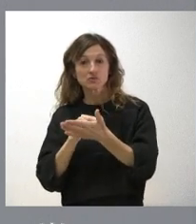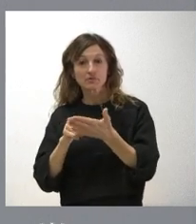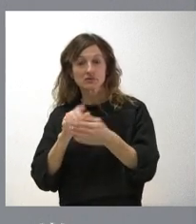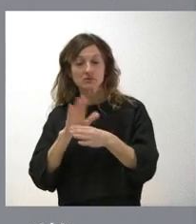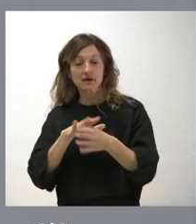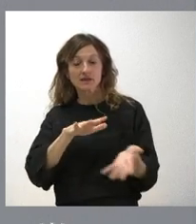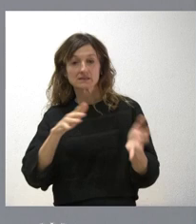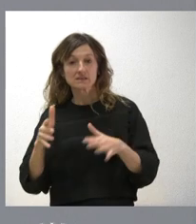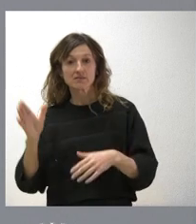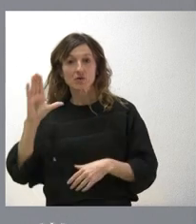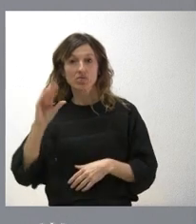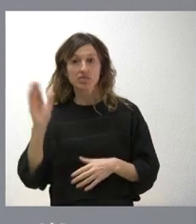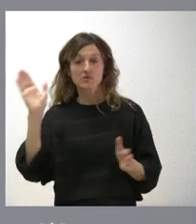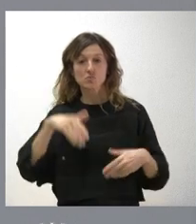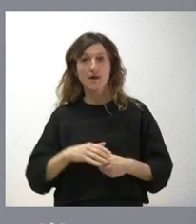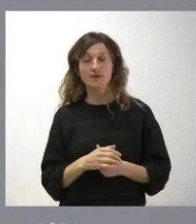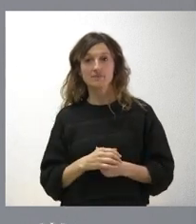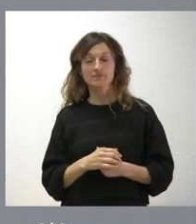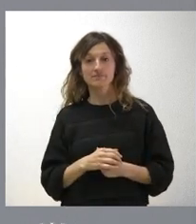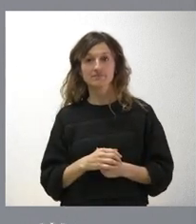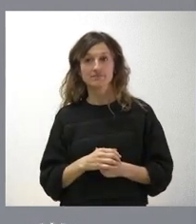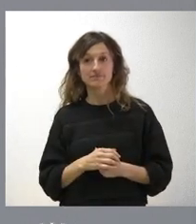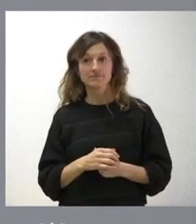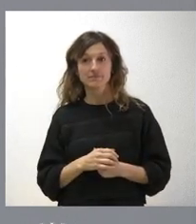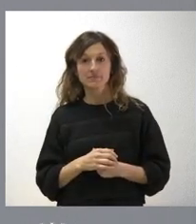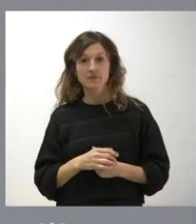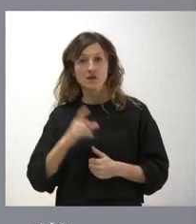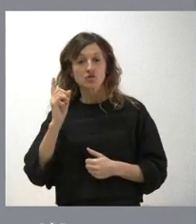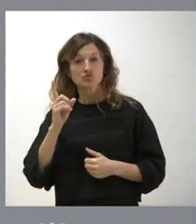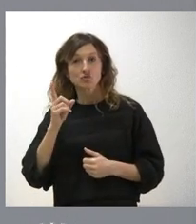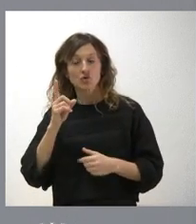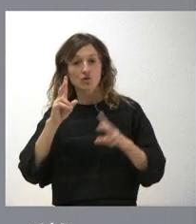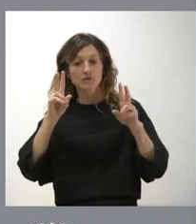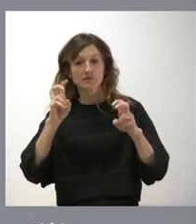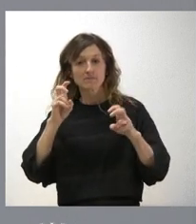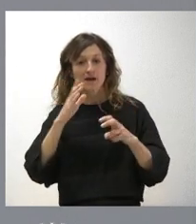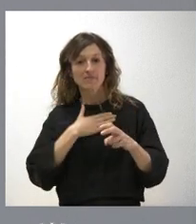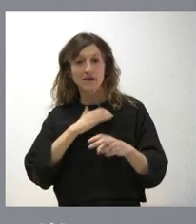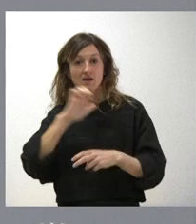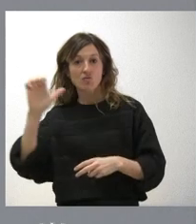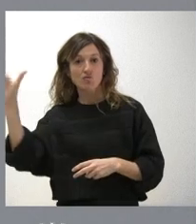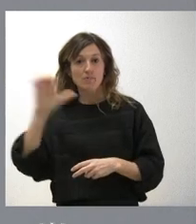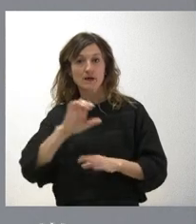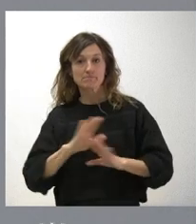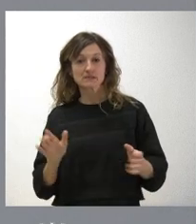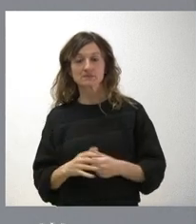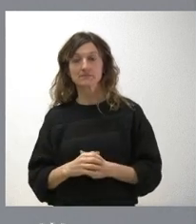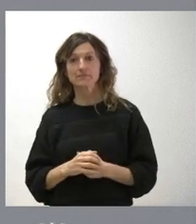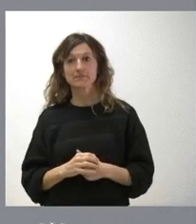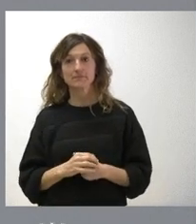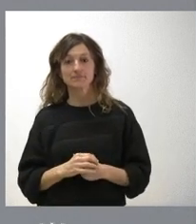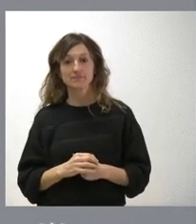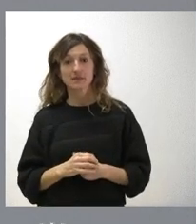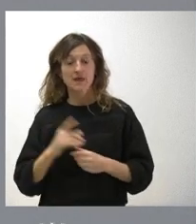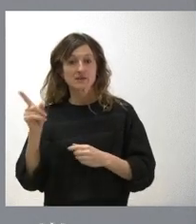transición justa sino que está simplemente dando circulación a los fondos que vienen de Europa yo creo que esto no se ha